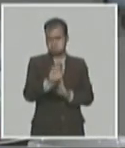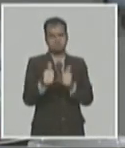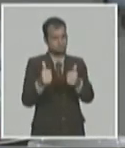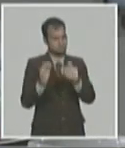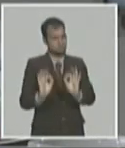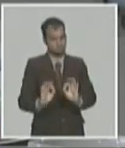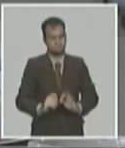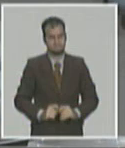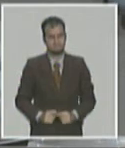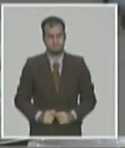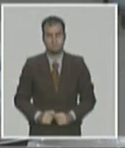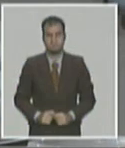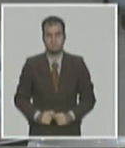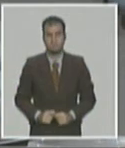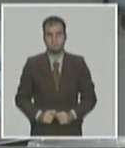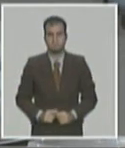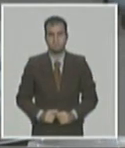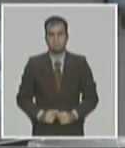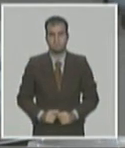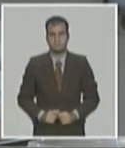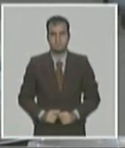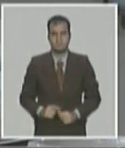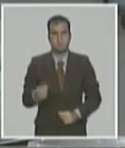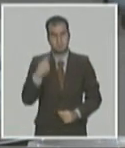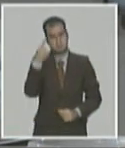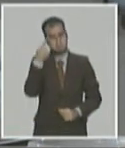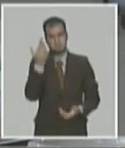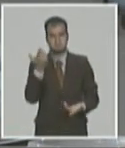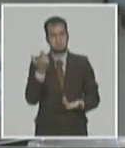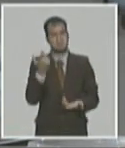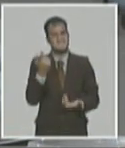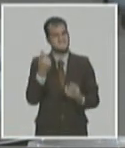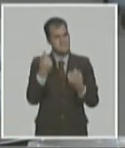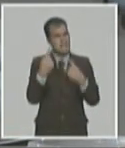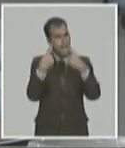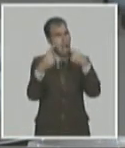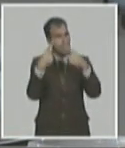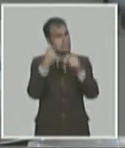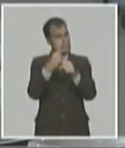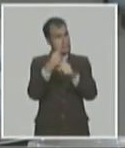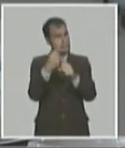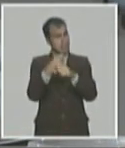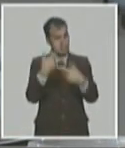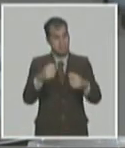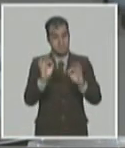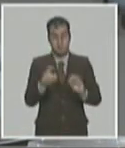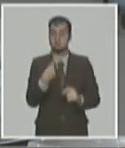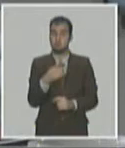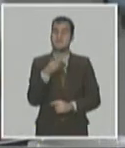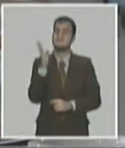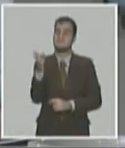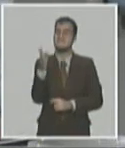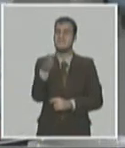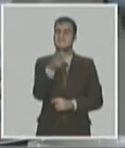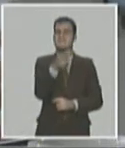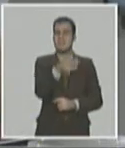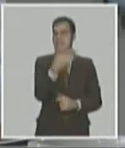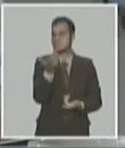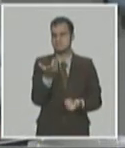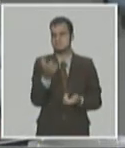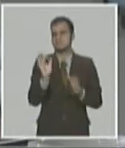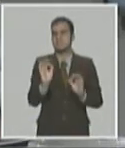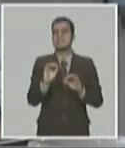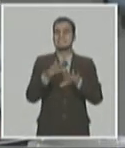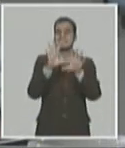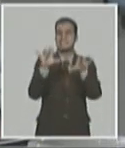que hay todavía muchas reservas. Esta propia visita que estamos desarrollando del secretariado a